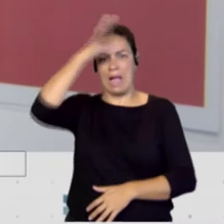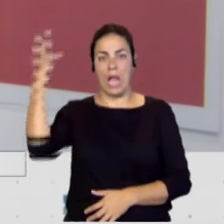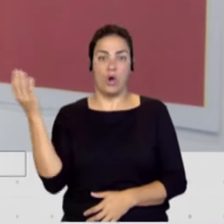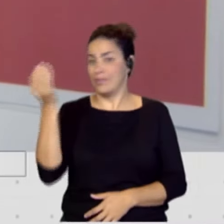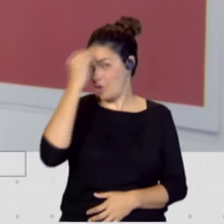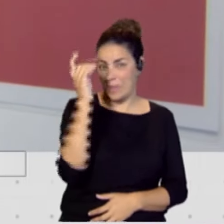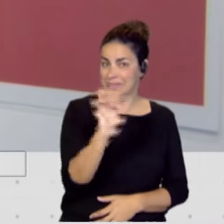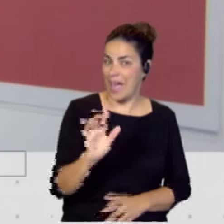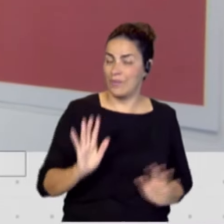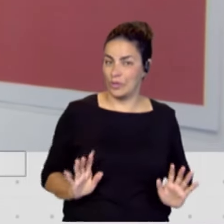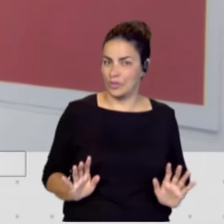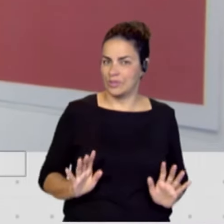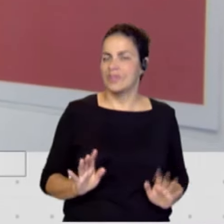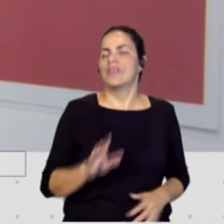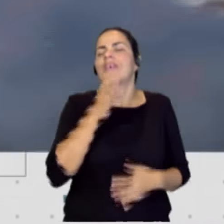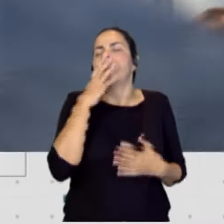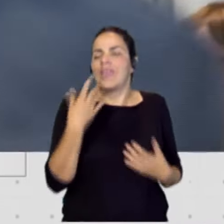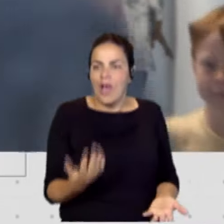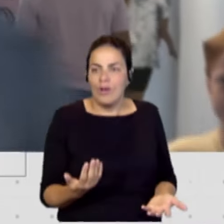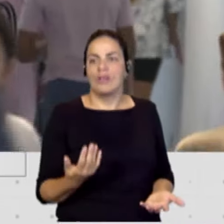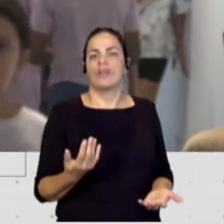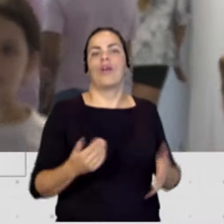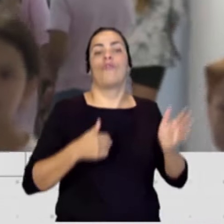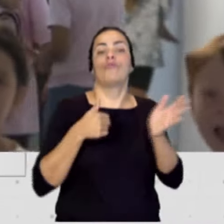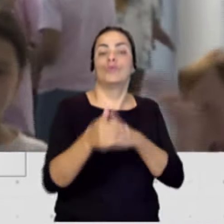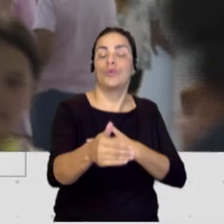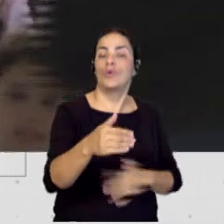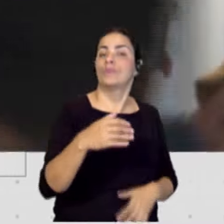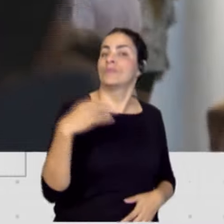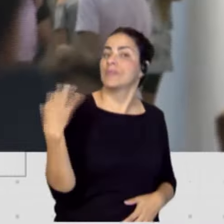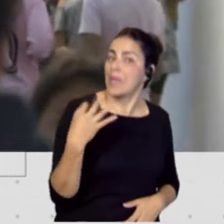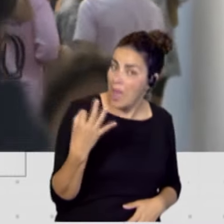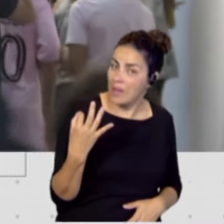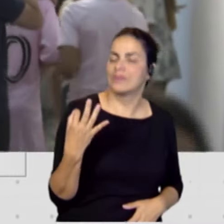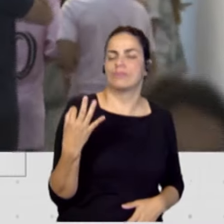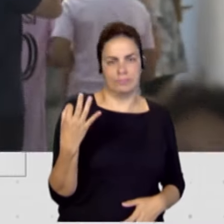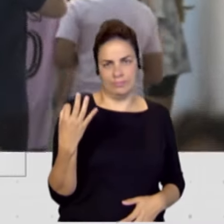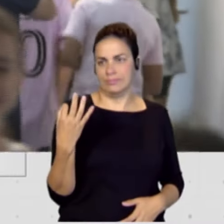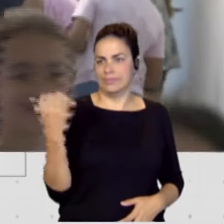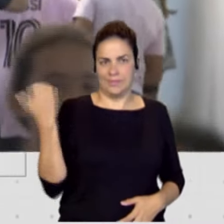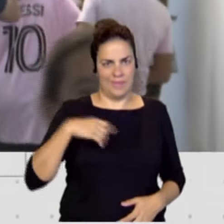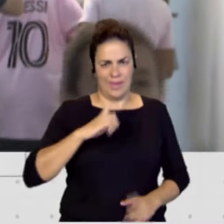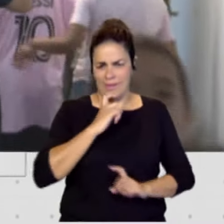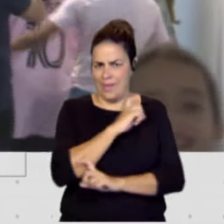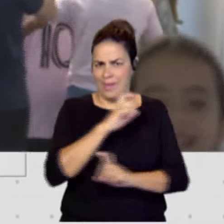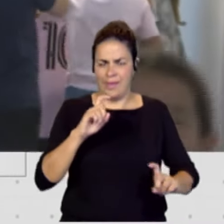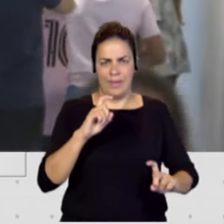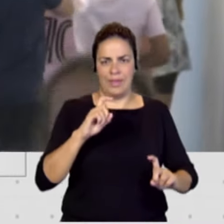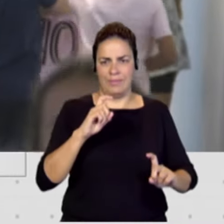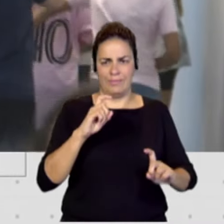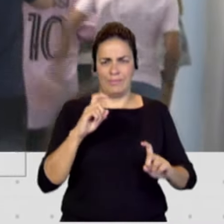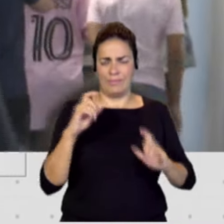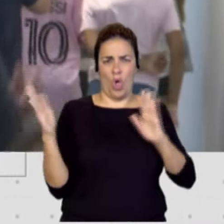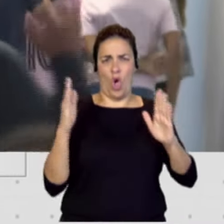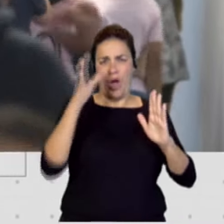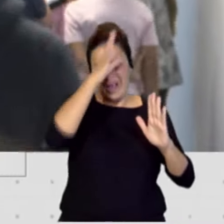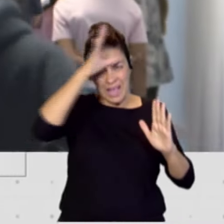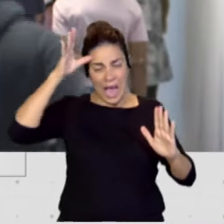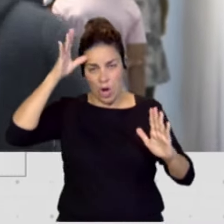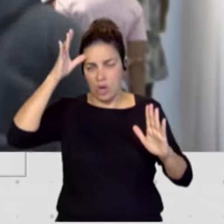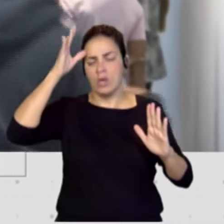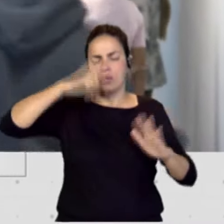terminar qué es lo que pasa mi querido Antonio en el futuro que nos están anunciando olas de calor mucho más intensas de las